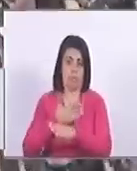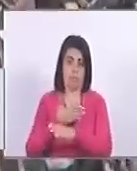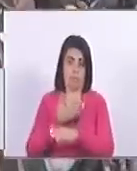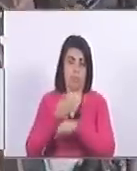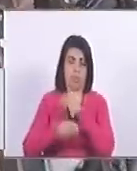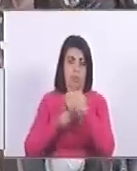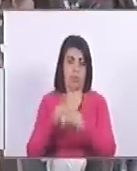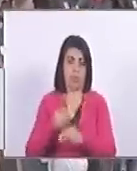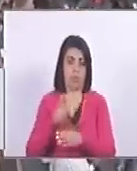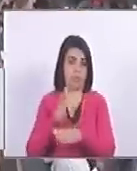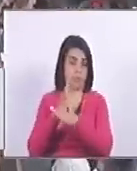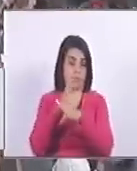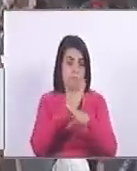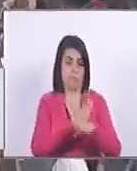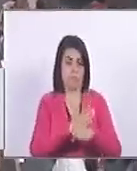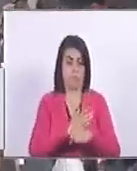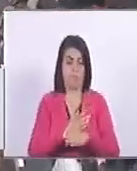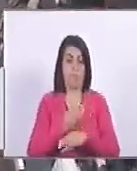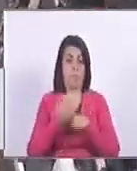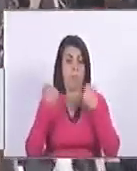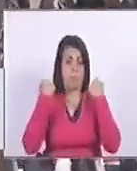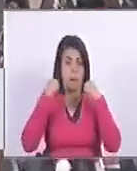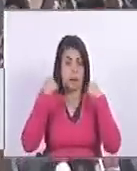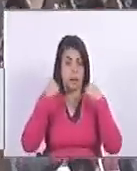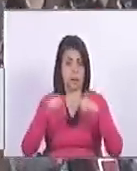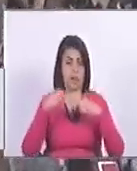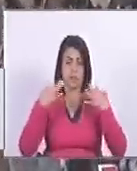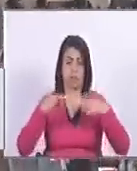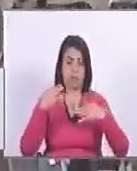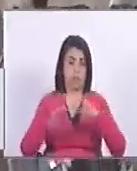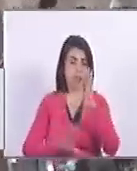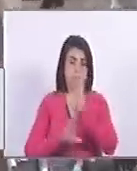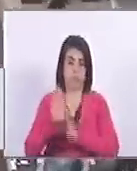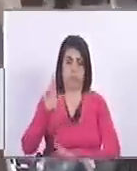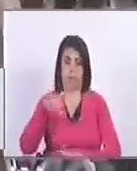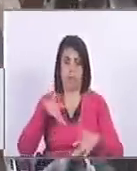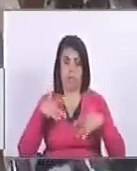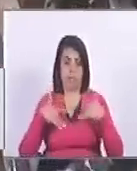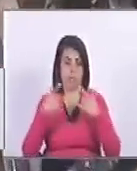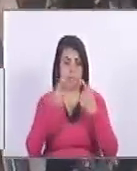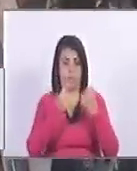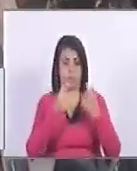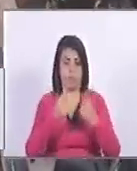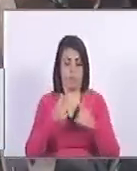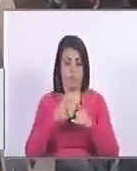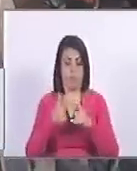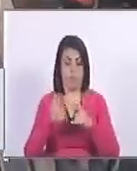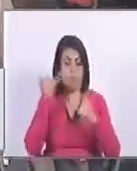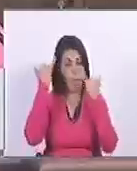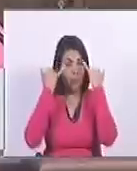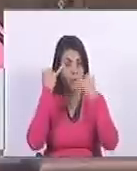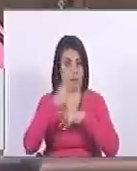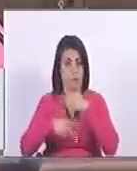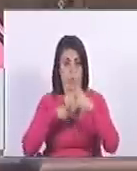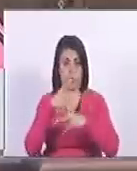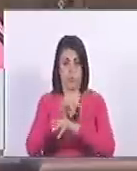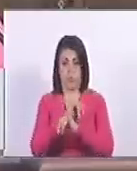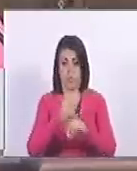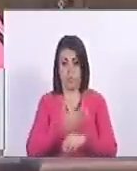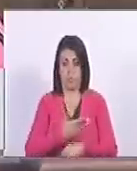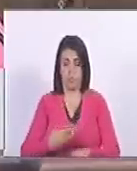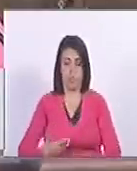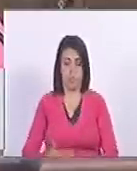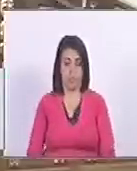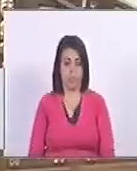efecto obstaculizar el ejercicio y normal desarrollo de la actividad económica y la iniciativa productiva. Esto,